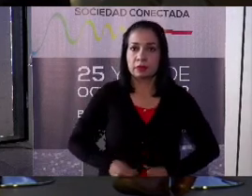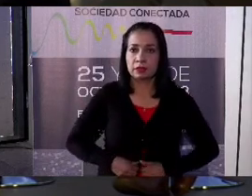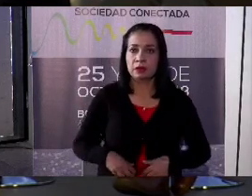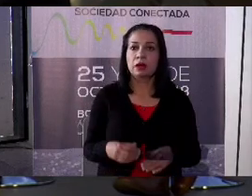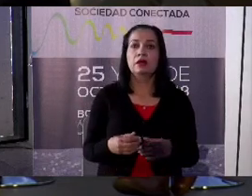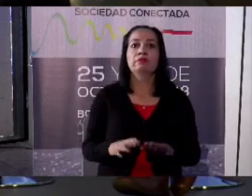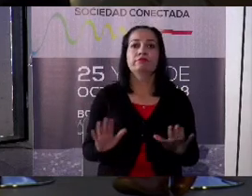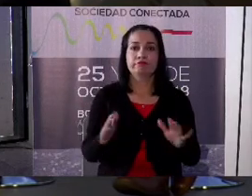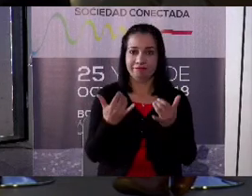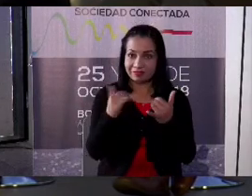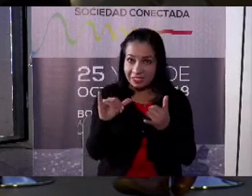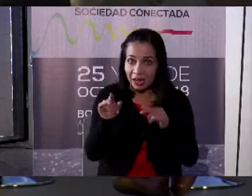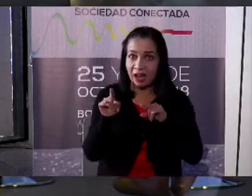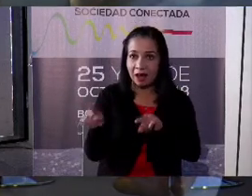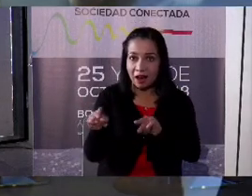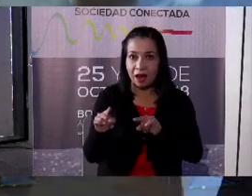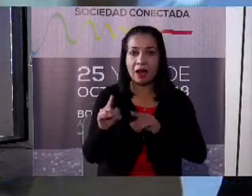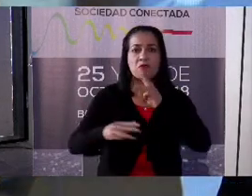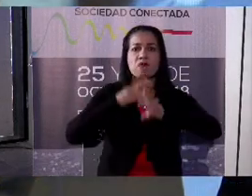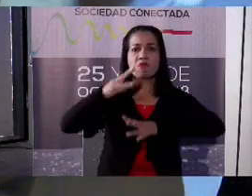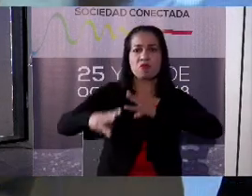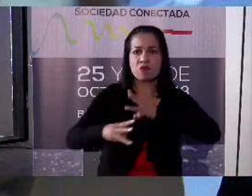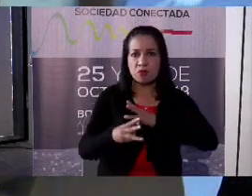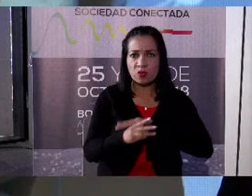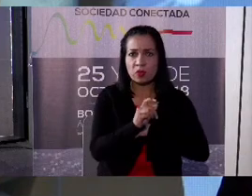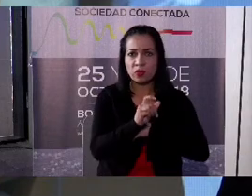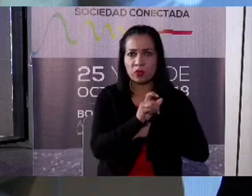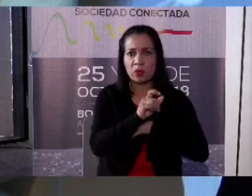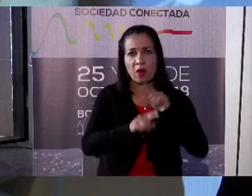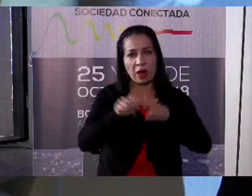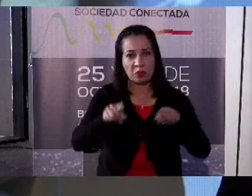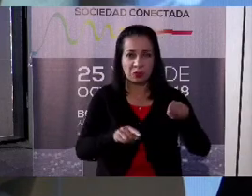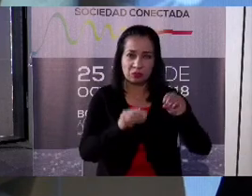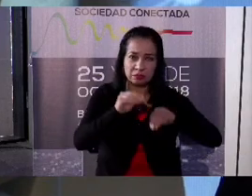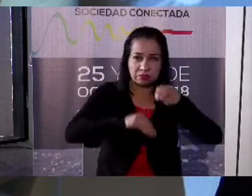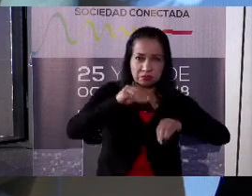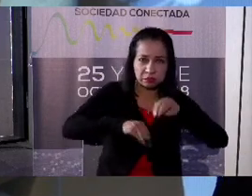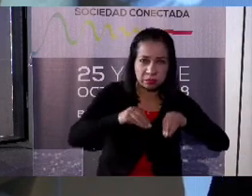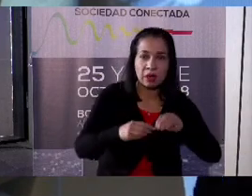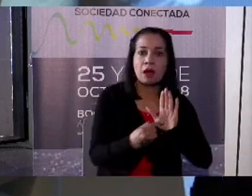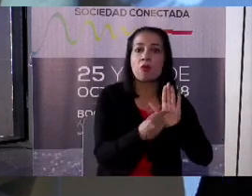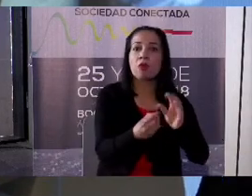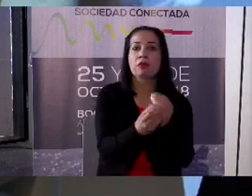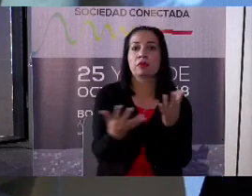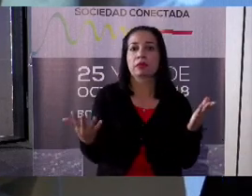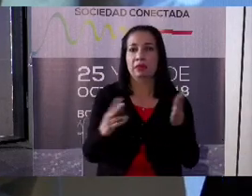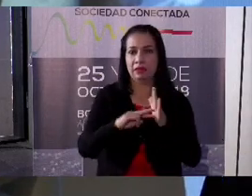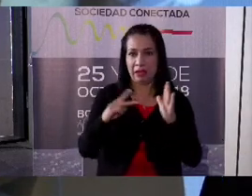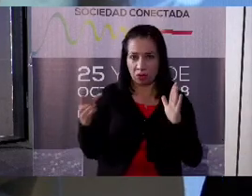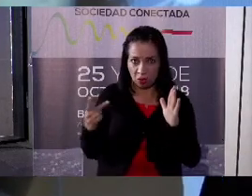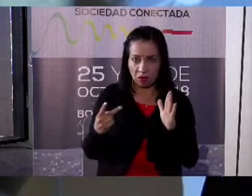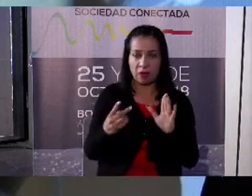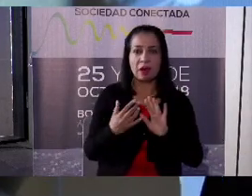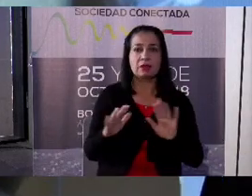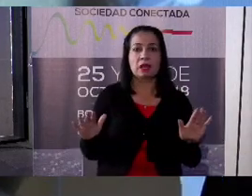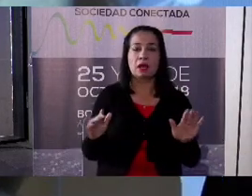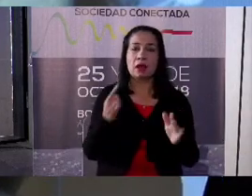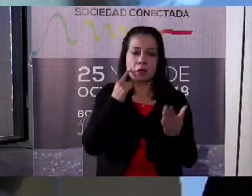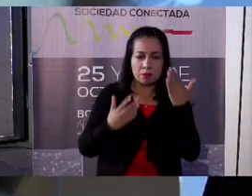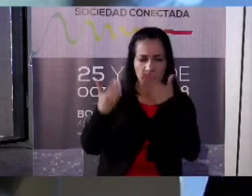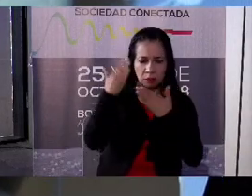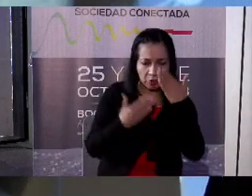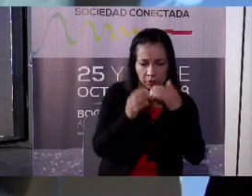a nivel mundial que están sacando módulos multitecnologia nosotros ya tenemos pruebas de concepto utilizando